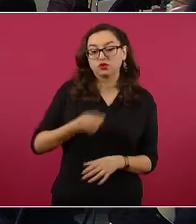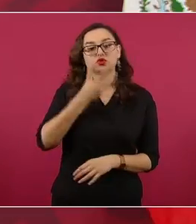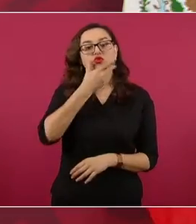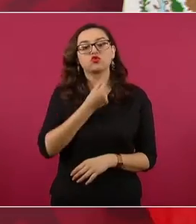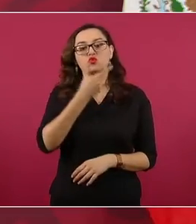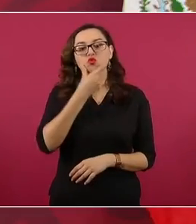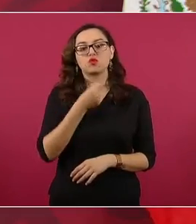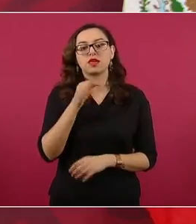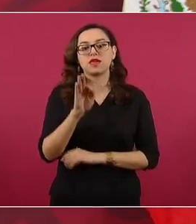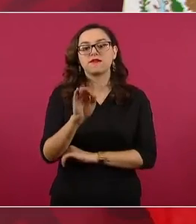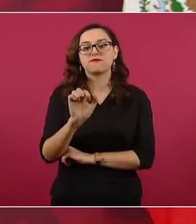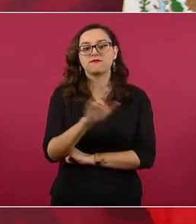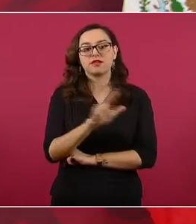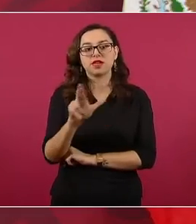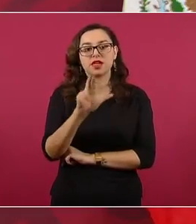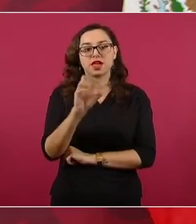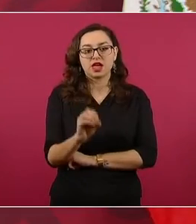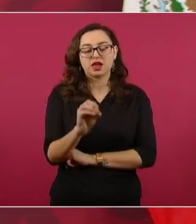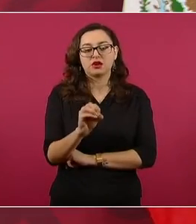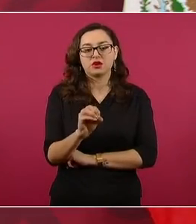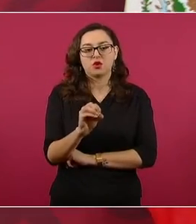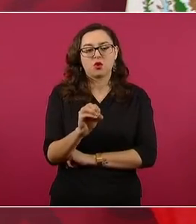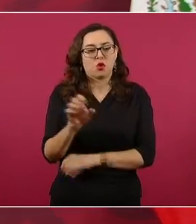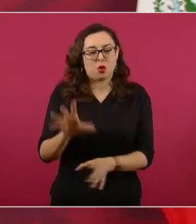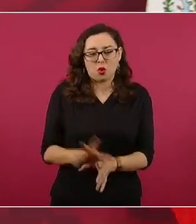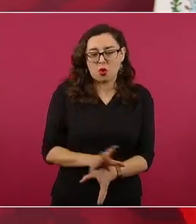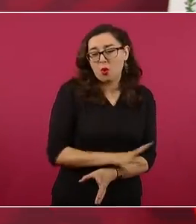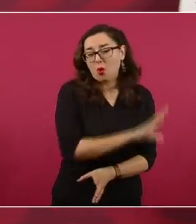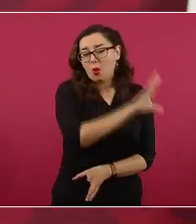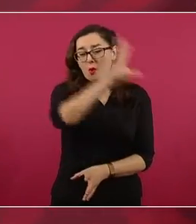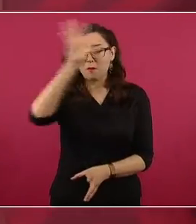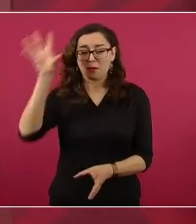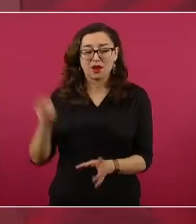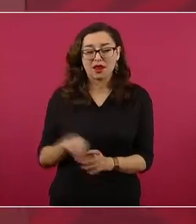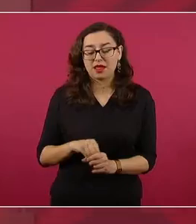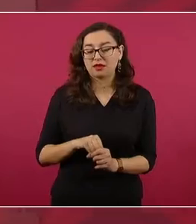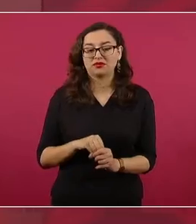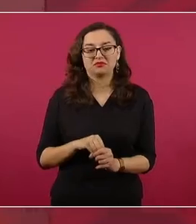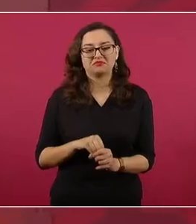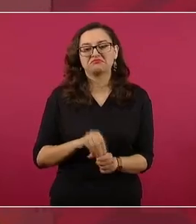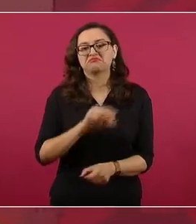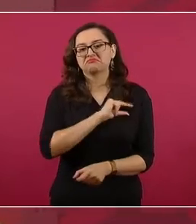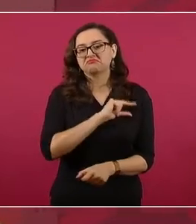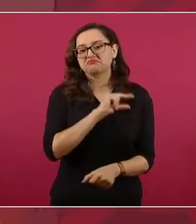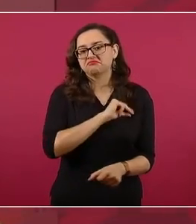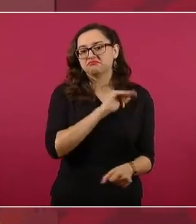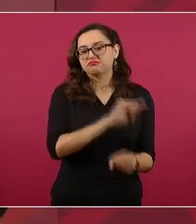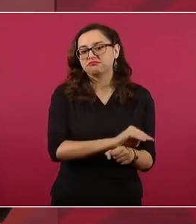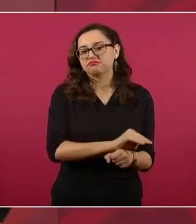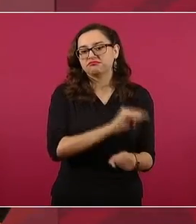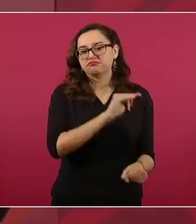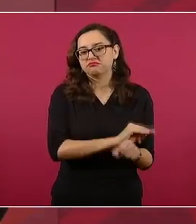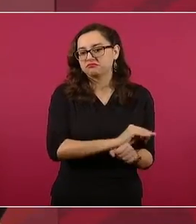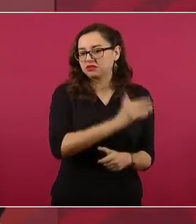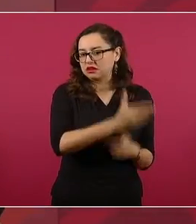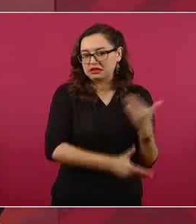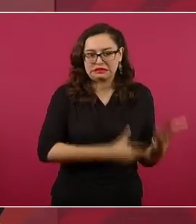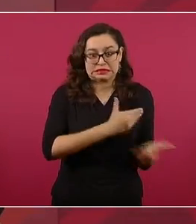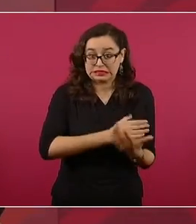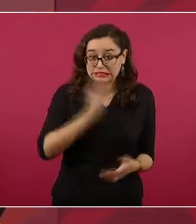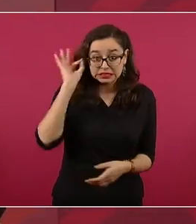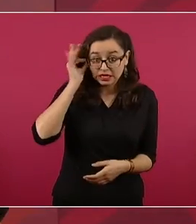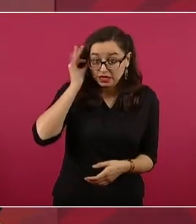está al servicio de las empresas particulares.